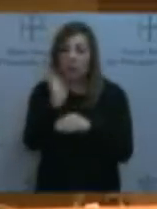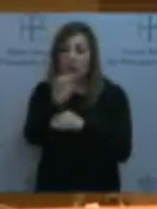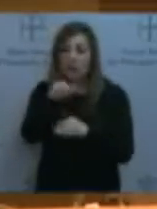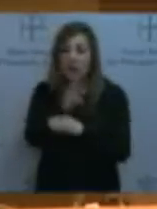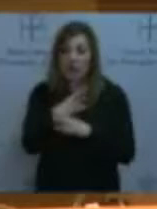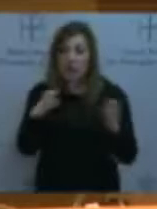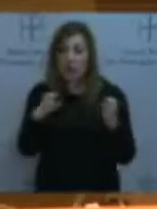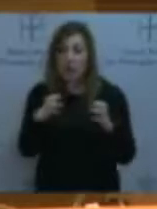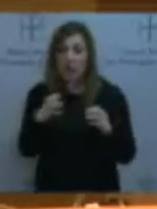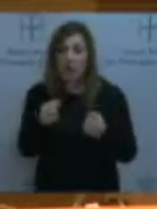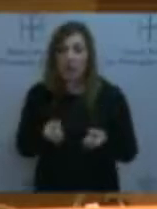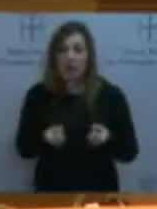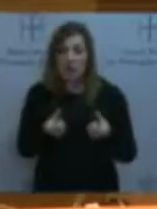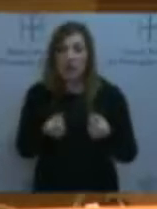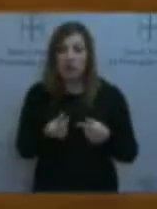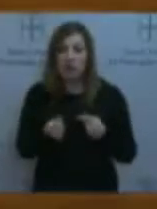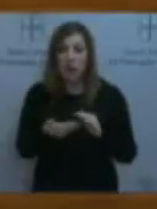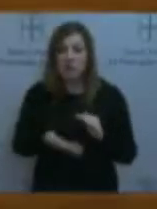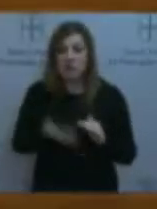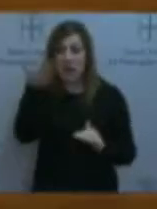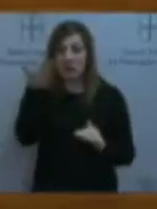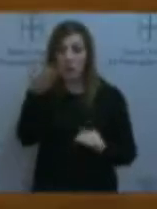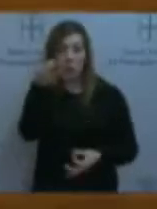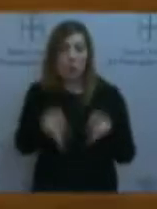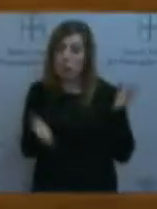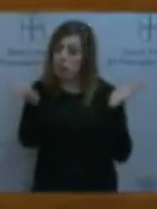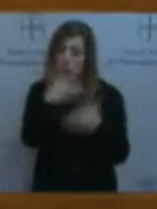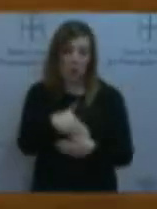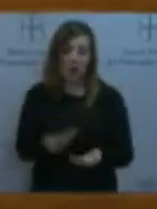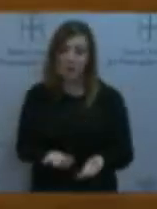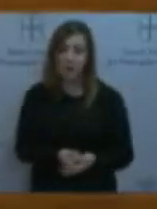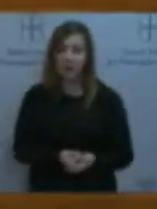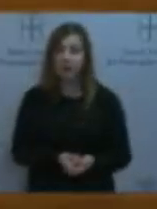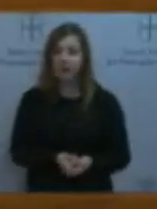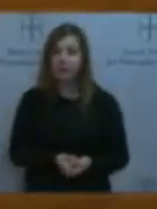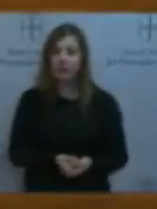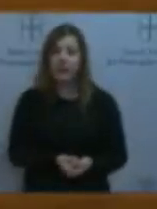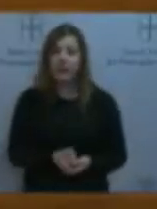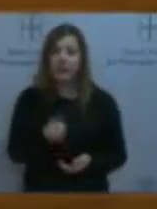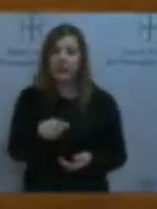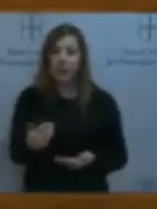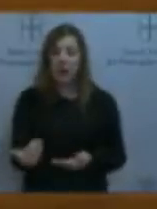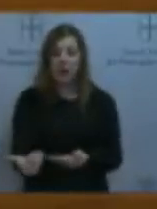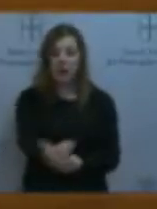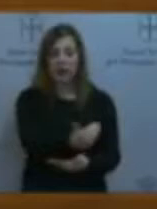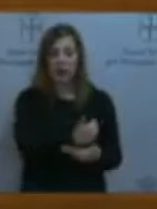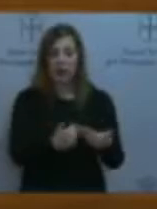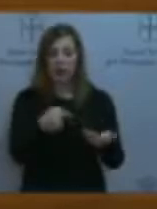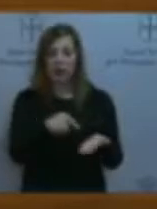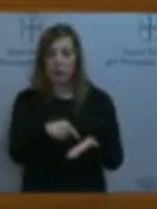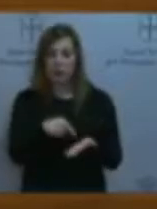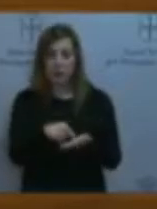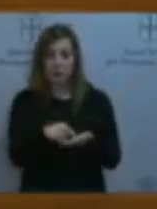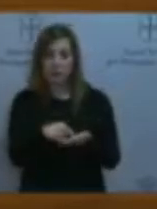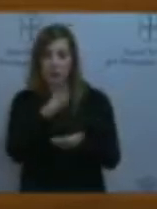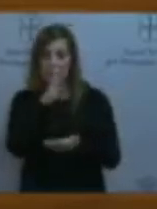los ingresos por los impuestos indirectos, que son los más injustos, y bajan la recaudación de los impuestos